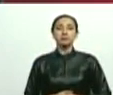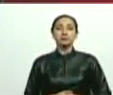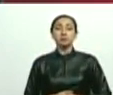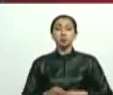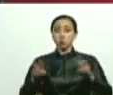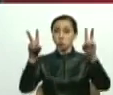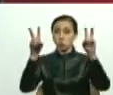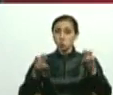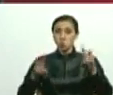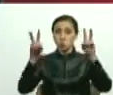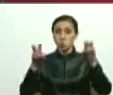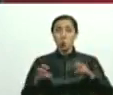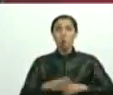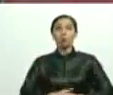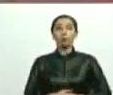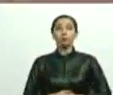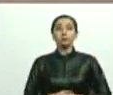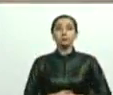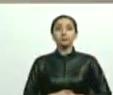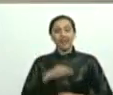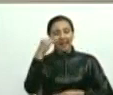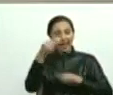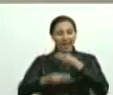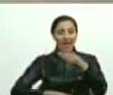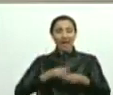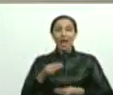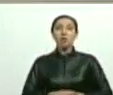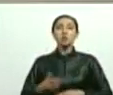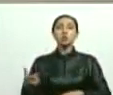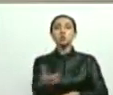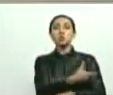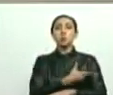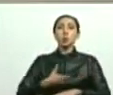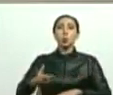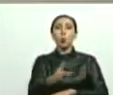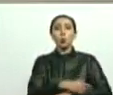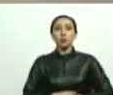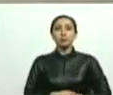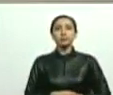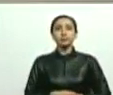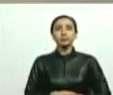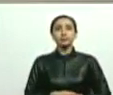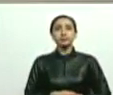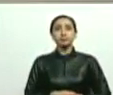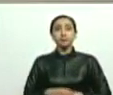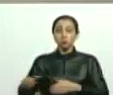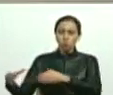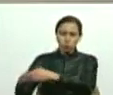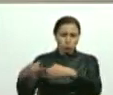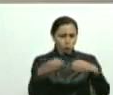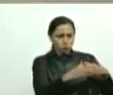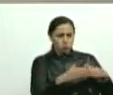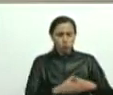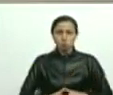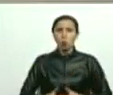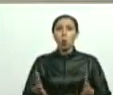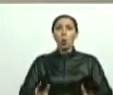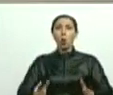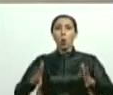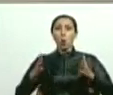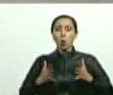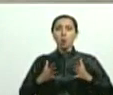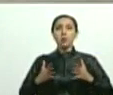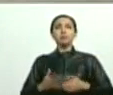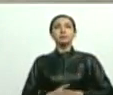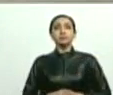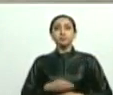nuevos de acción de gobierno que de manera colectiva logremos hilvanar en